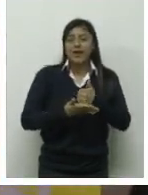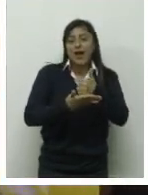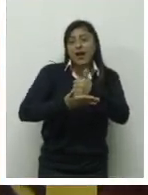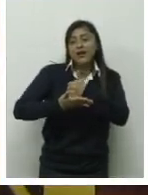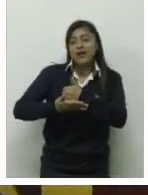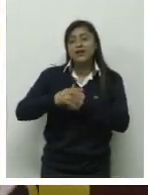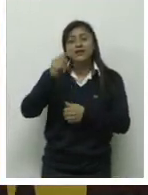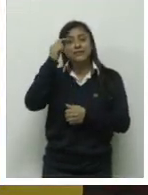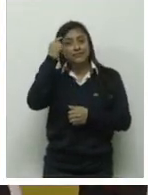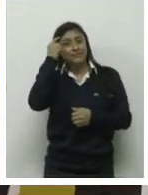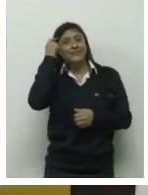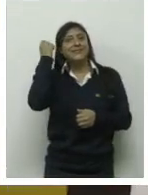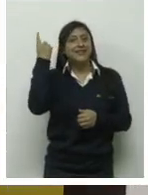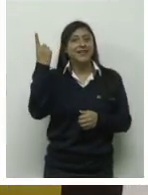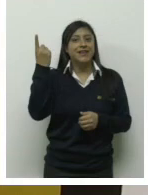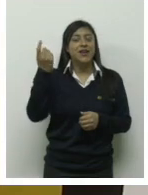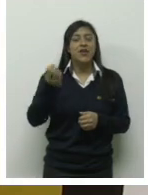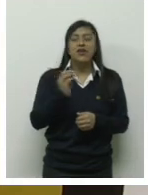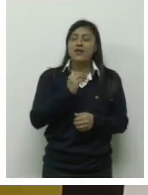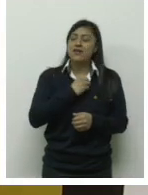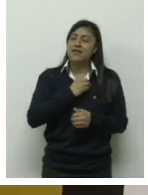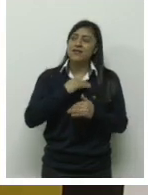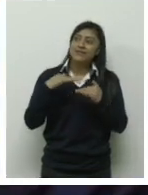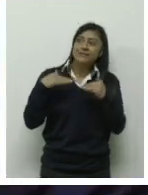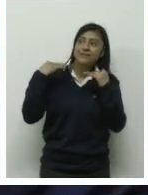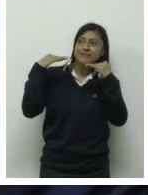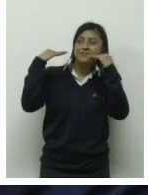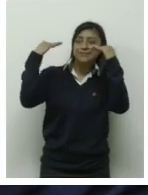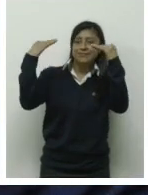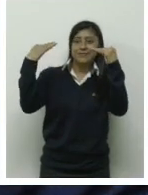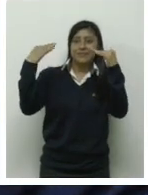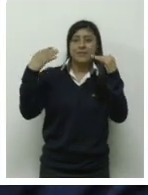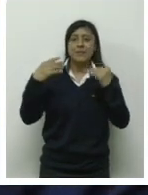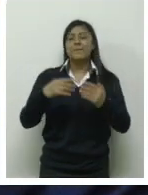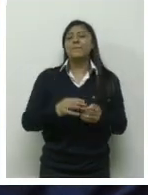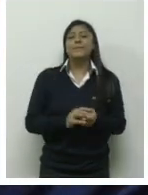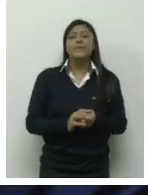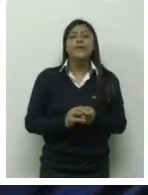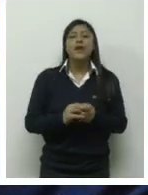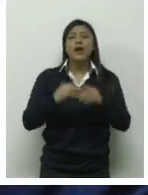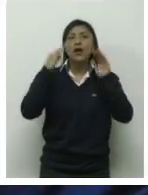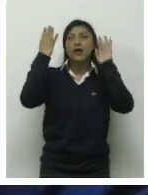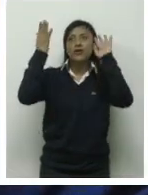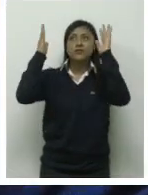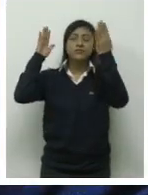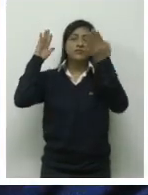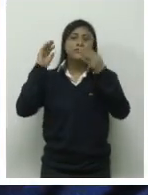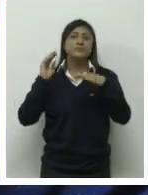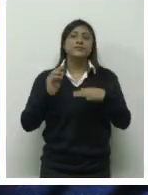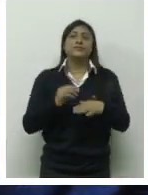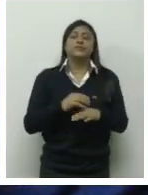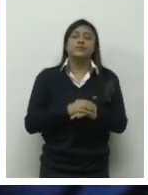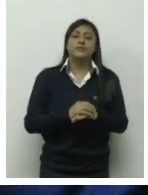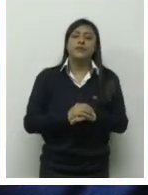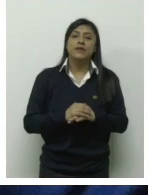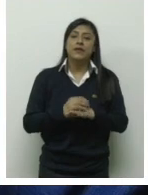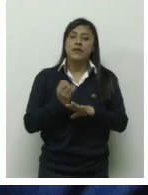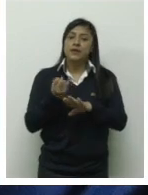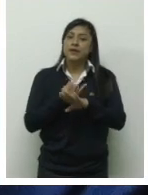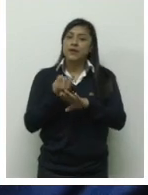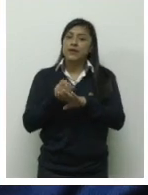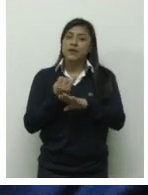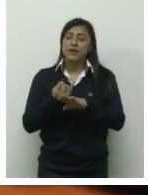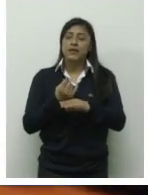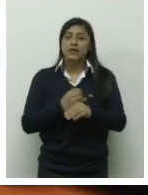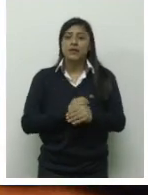RENAP le ha ayudado a comprenderlo y a querer superarse como persona. Aunque su carrera a nivel medio fue de bachiller